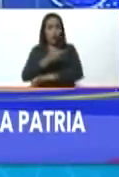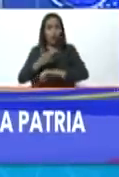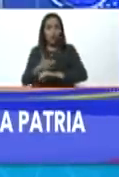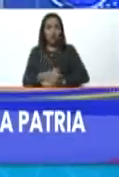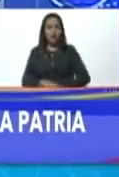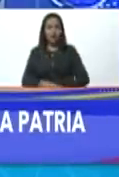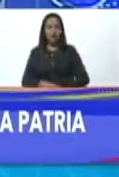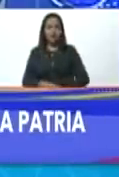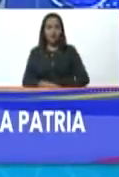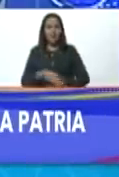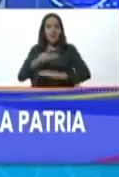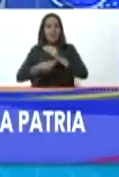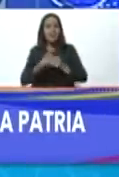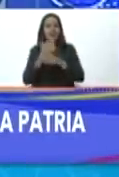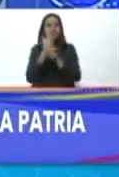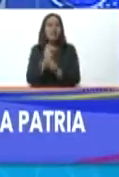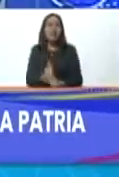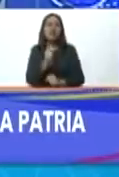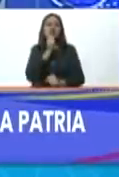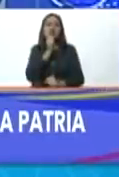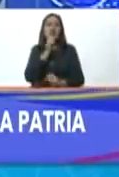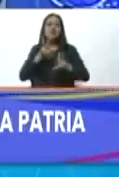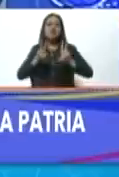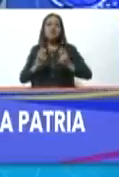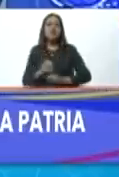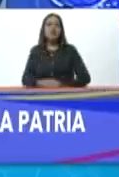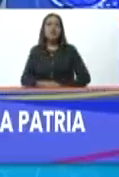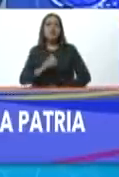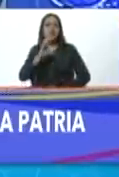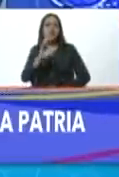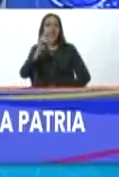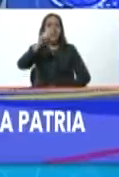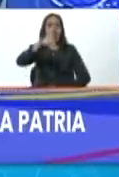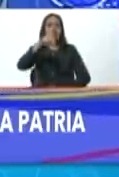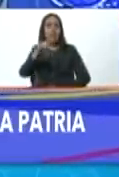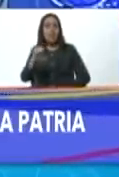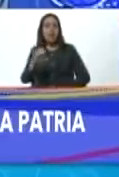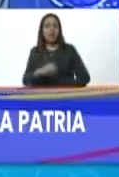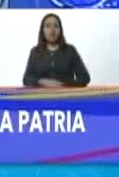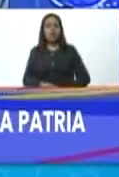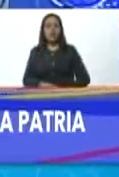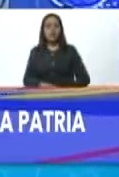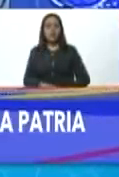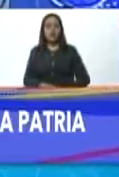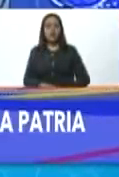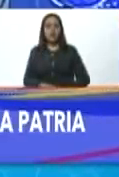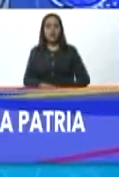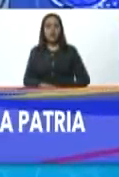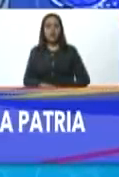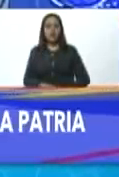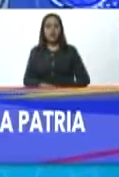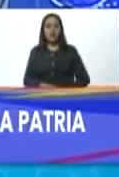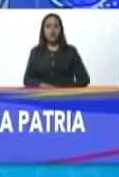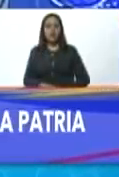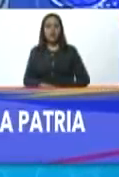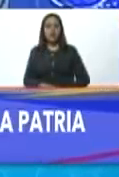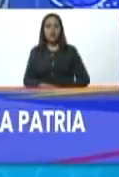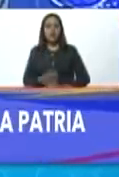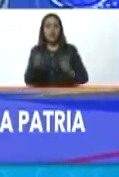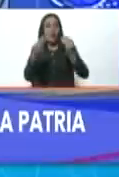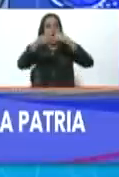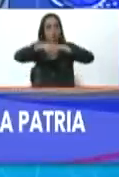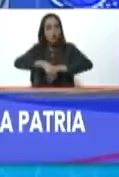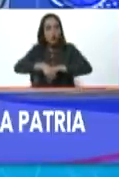que va a ser el nombramiento del nuevo Consejo Nacional Electoral por